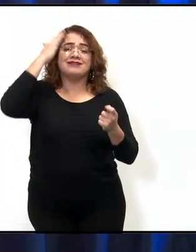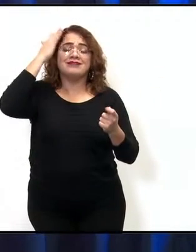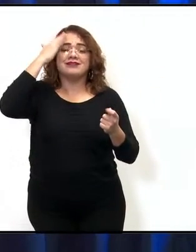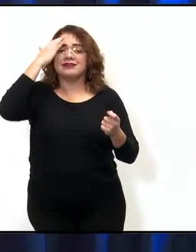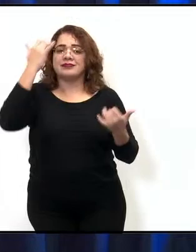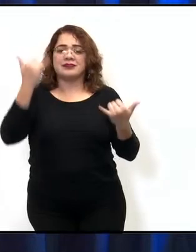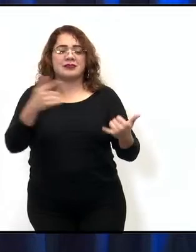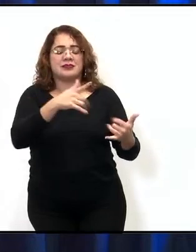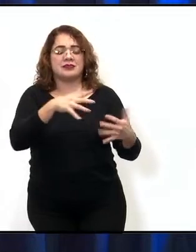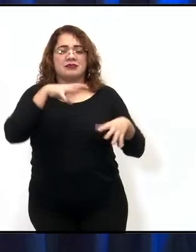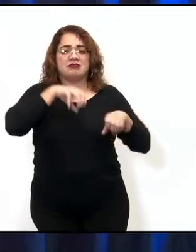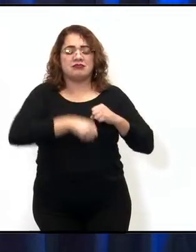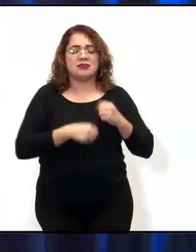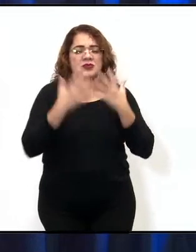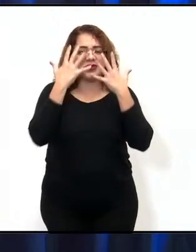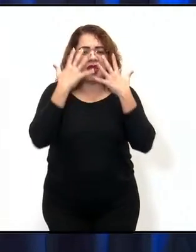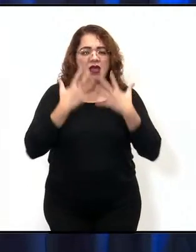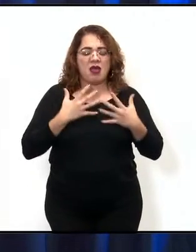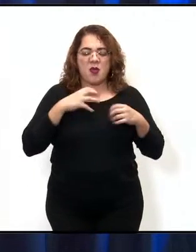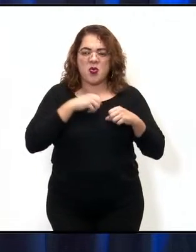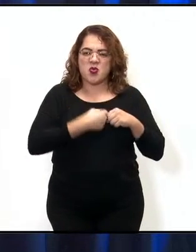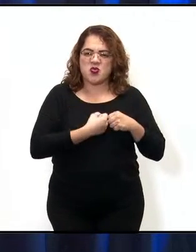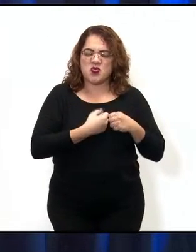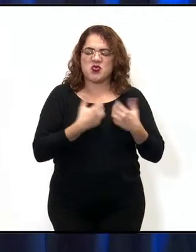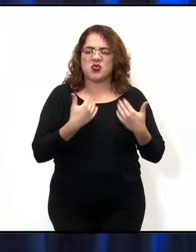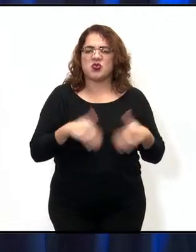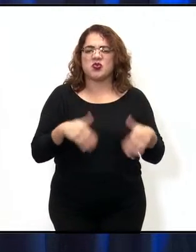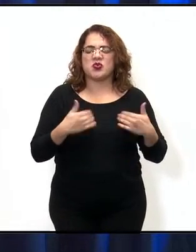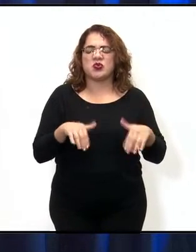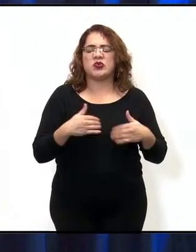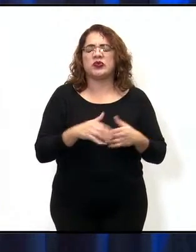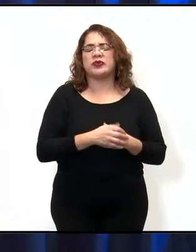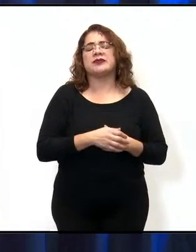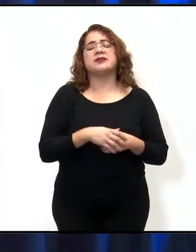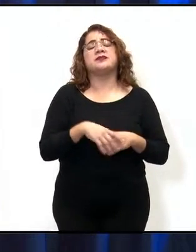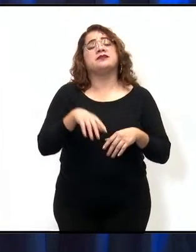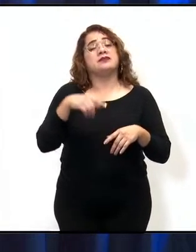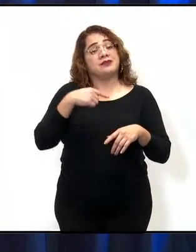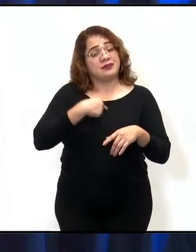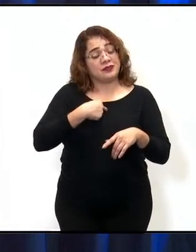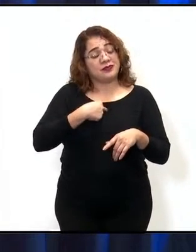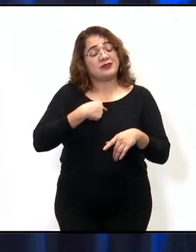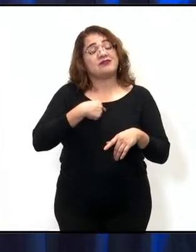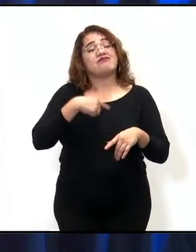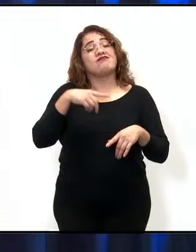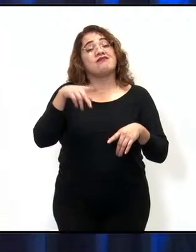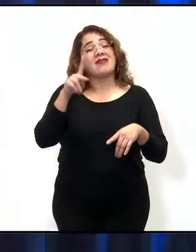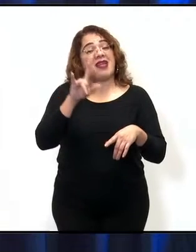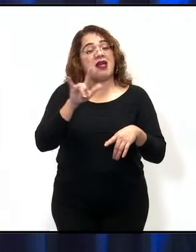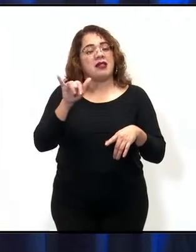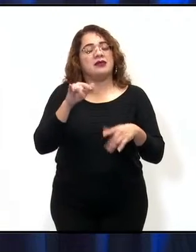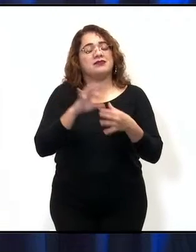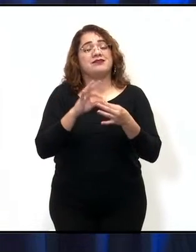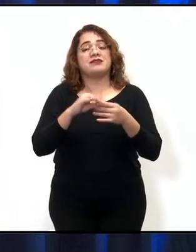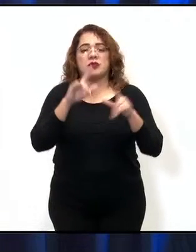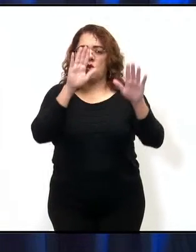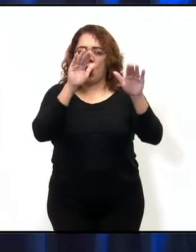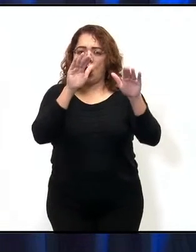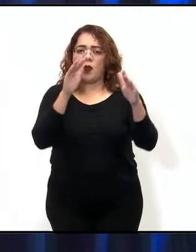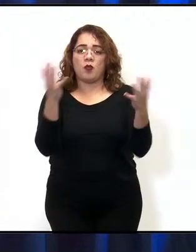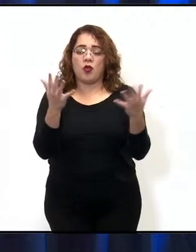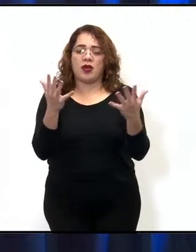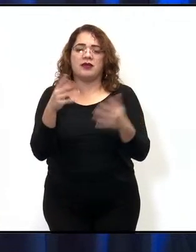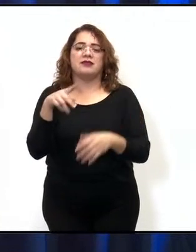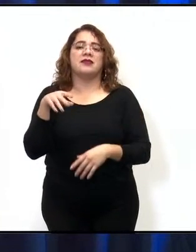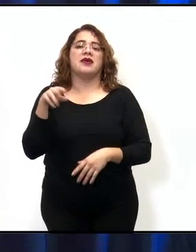de celebración. Pero en este espacio también tenemos la esperanza a medida que lleguen las vacunas de Pfizer y